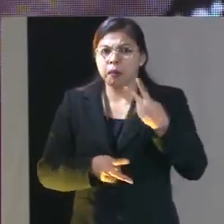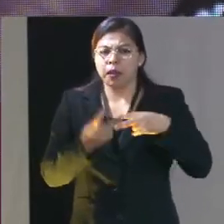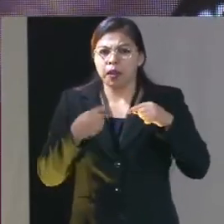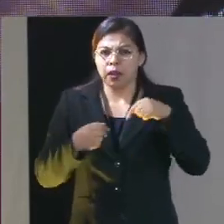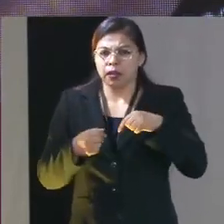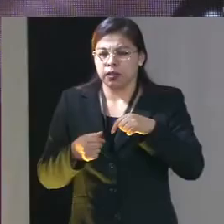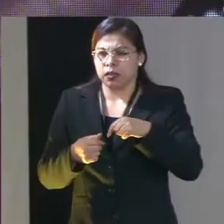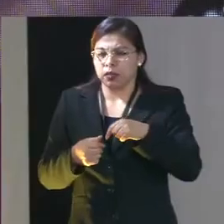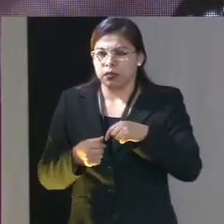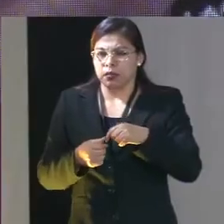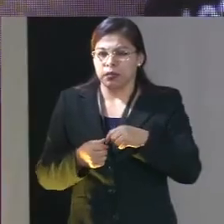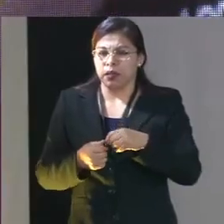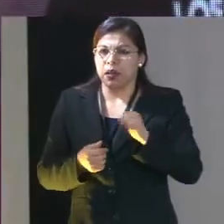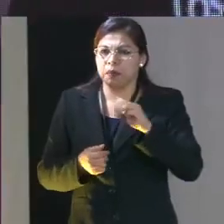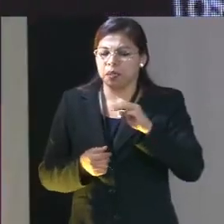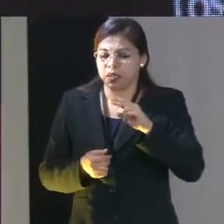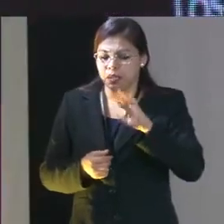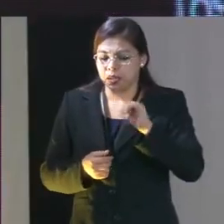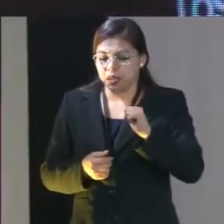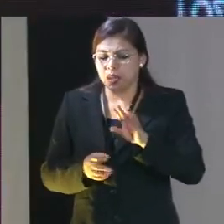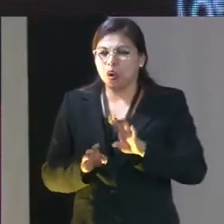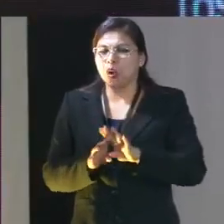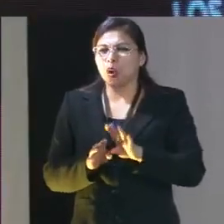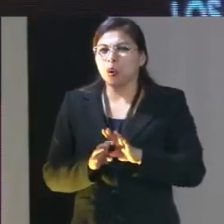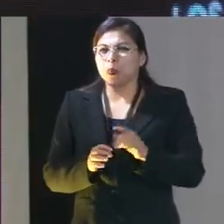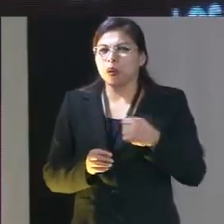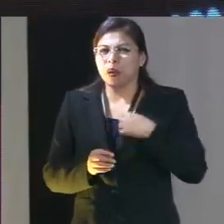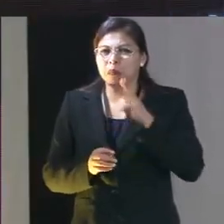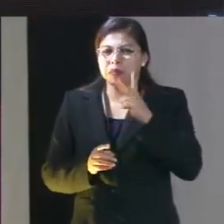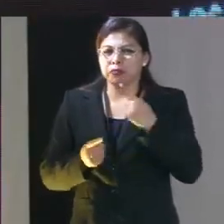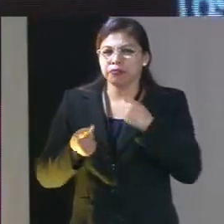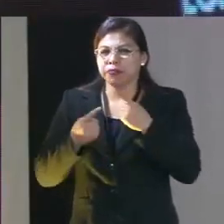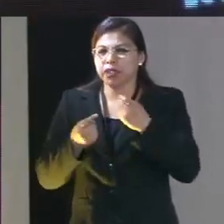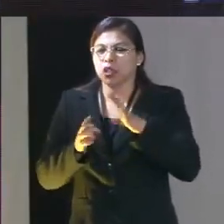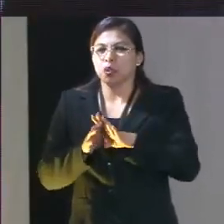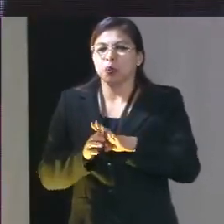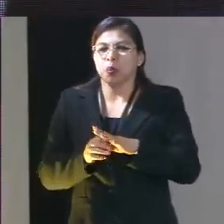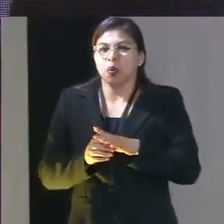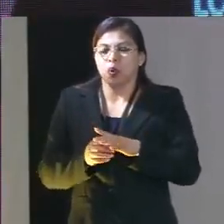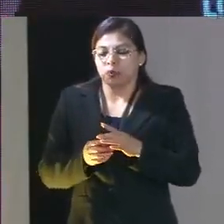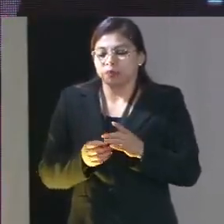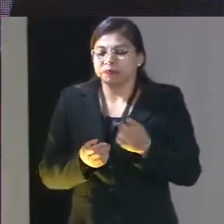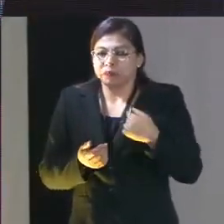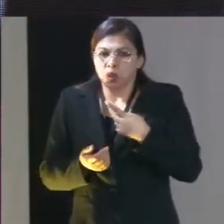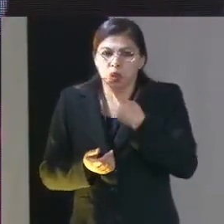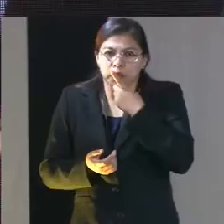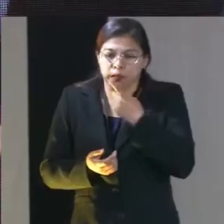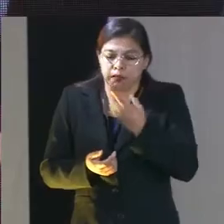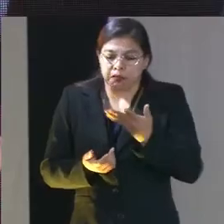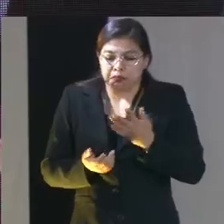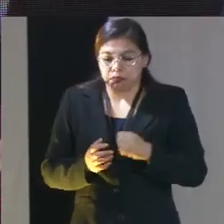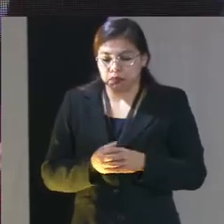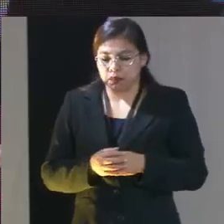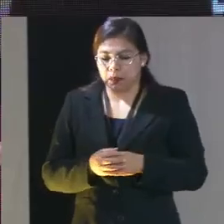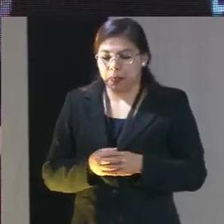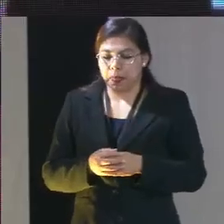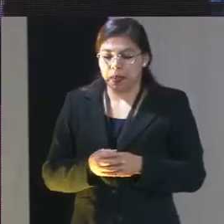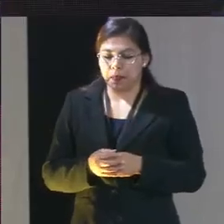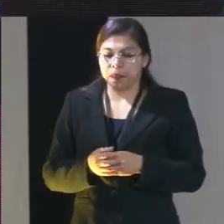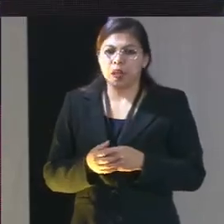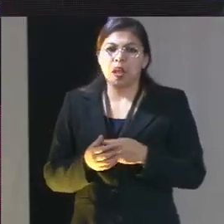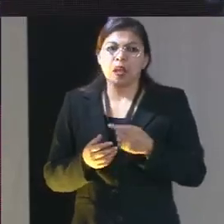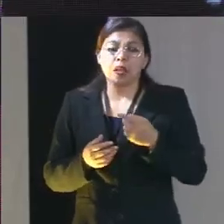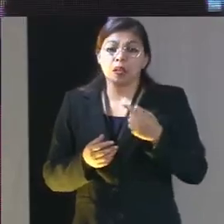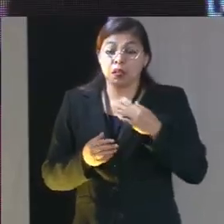Mesoamérica. Es una provocación última que estoy haciendo. En fin, ni más ni